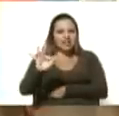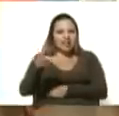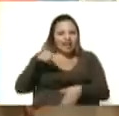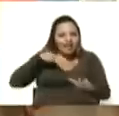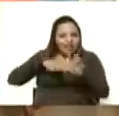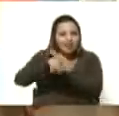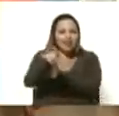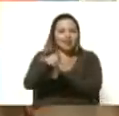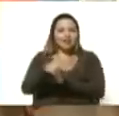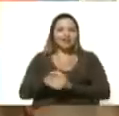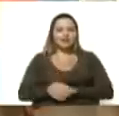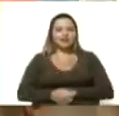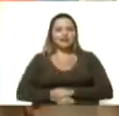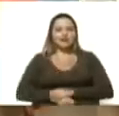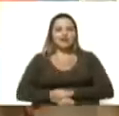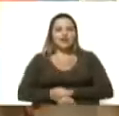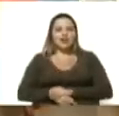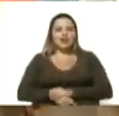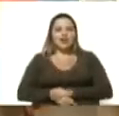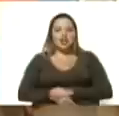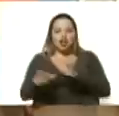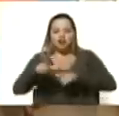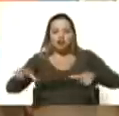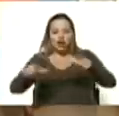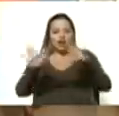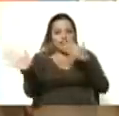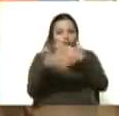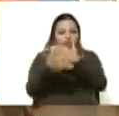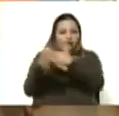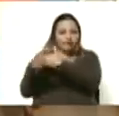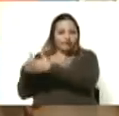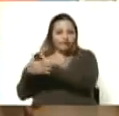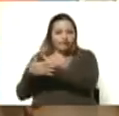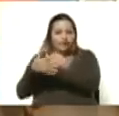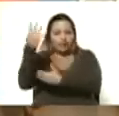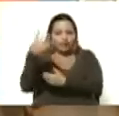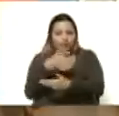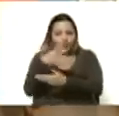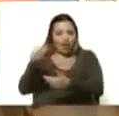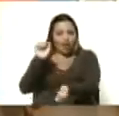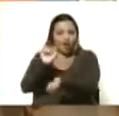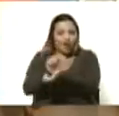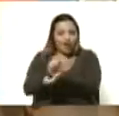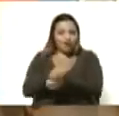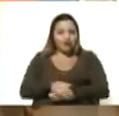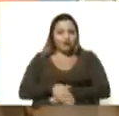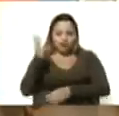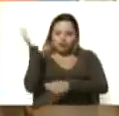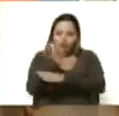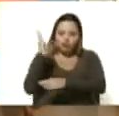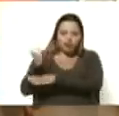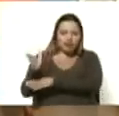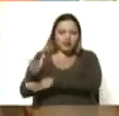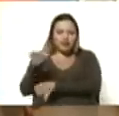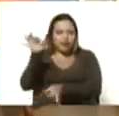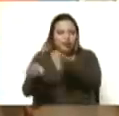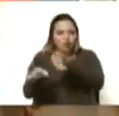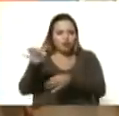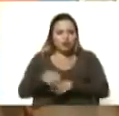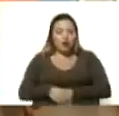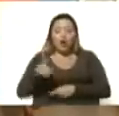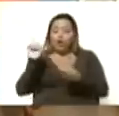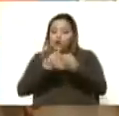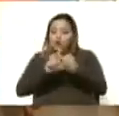entradas a cárceles con previas condenas de tribunales de justicia. Por atraco a